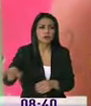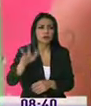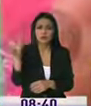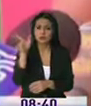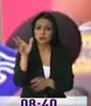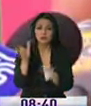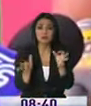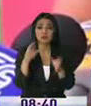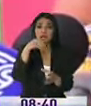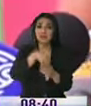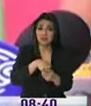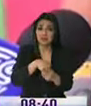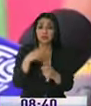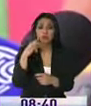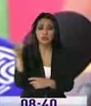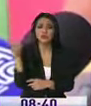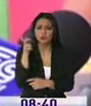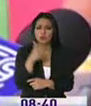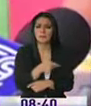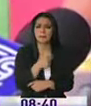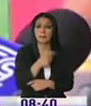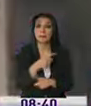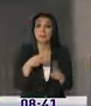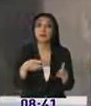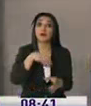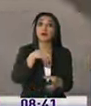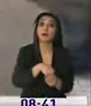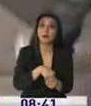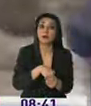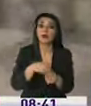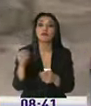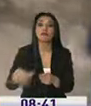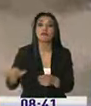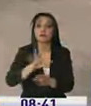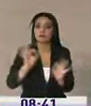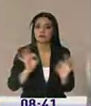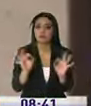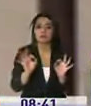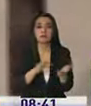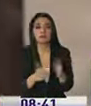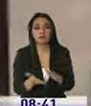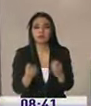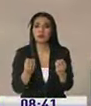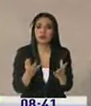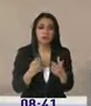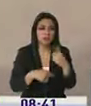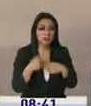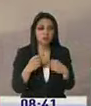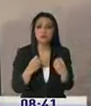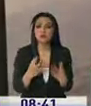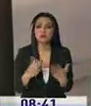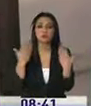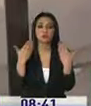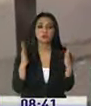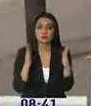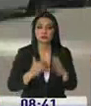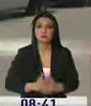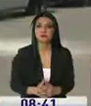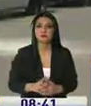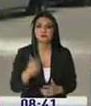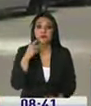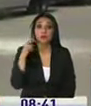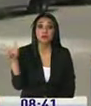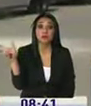fue adentro. Yo escuchaba que hubo una balacera ahí, pero así no escuché nada, cuántas muertes hubieron, cuántos heridos hubieron, nada de eso. Solamente